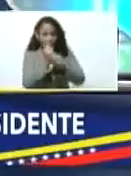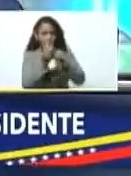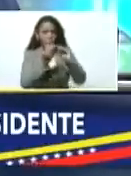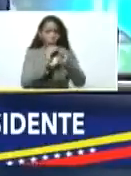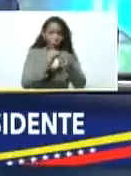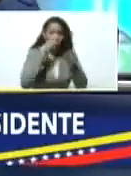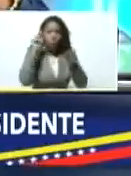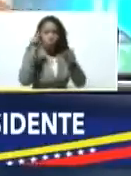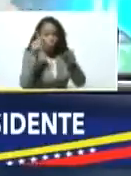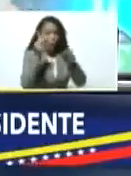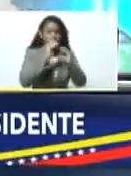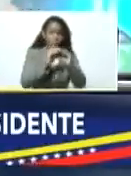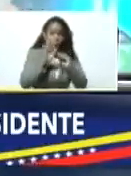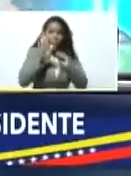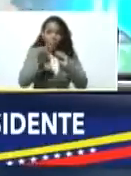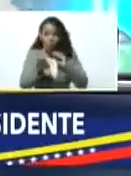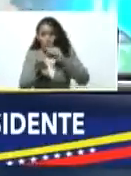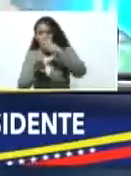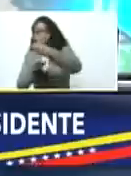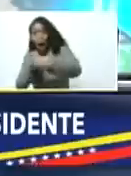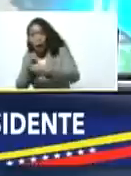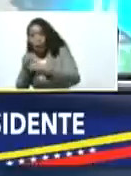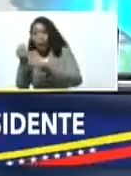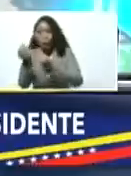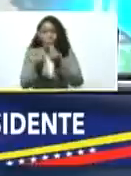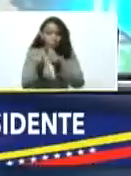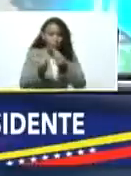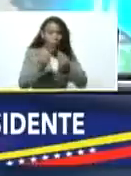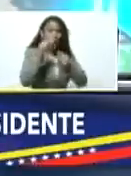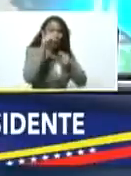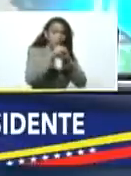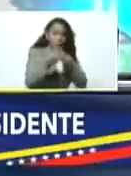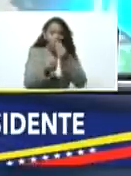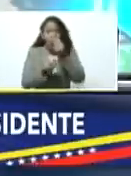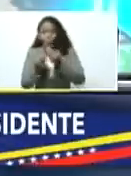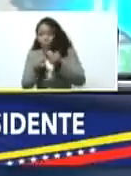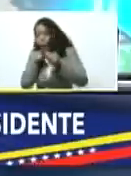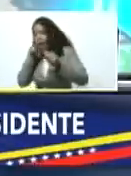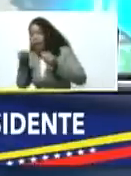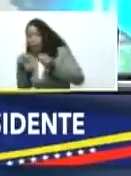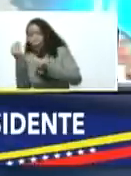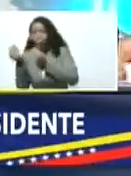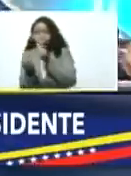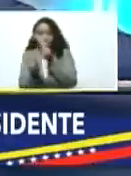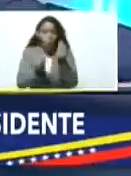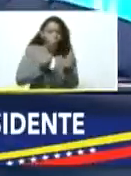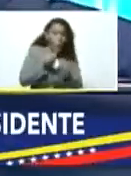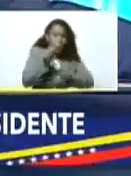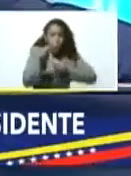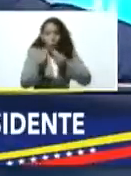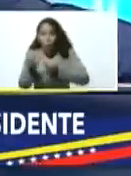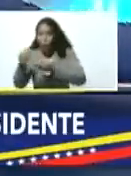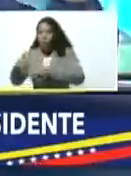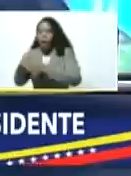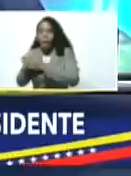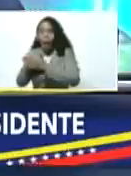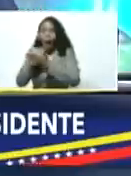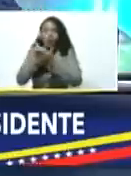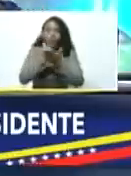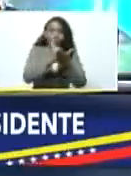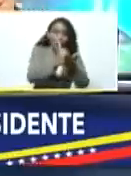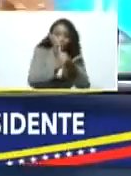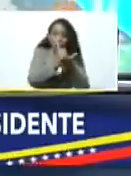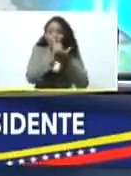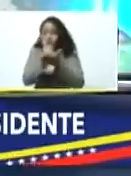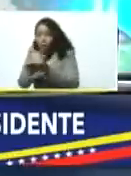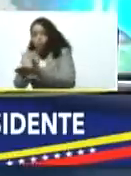Fíjate este paso que hay que dar aquí, este paso que hay que dar allá, y lo lleva de la mano, lo va llevando